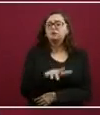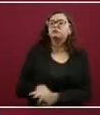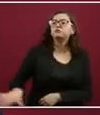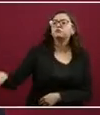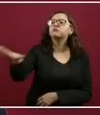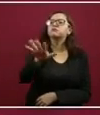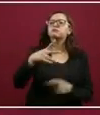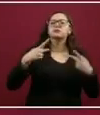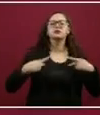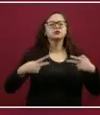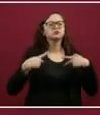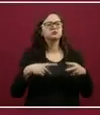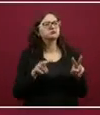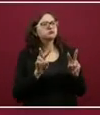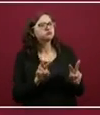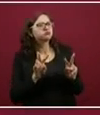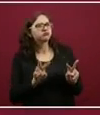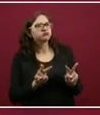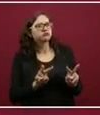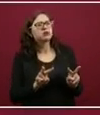sepan que